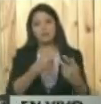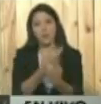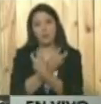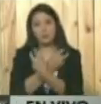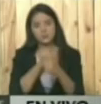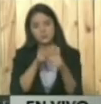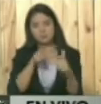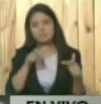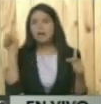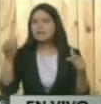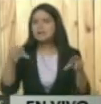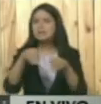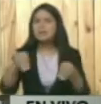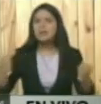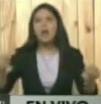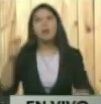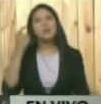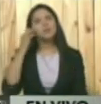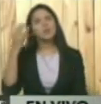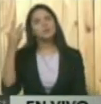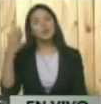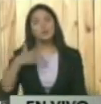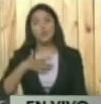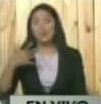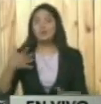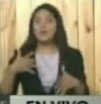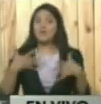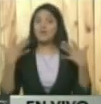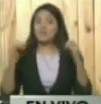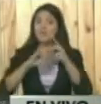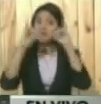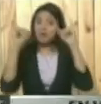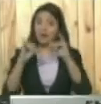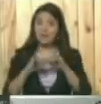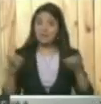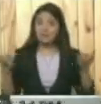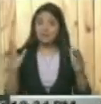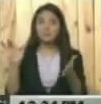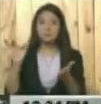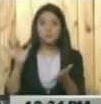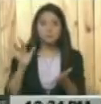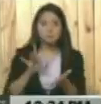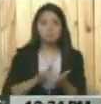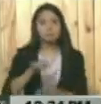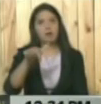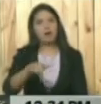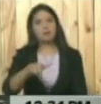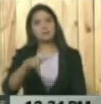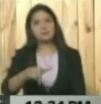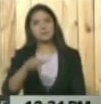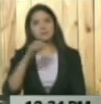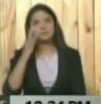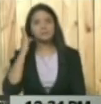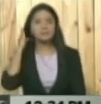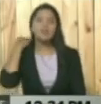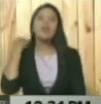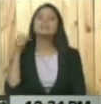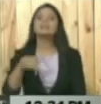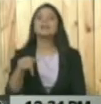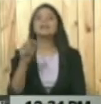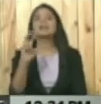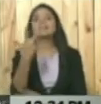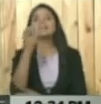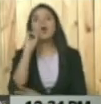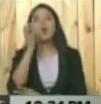Tierra de sueño. Nos sentimos felices de estar nuevamente aquí a propósito de esta tercera